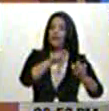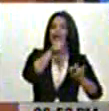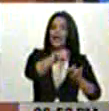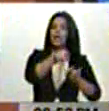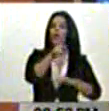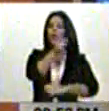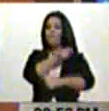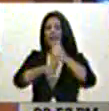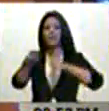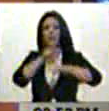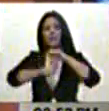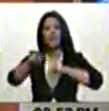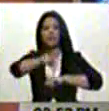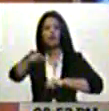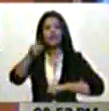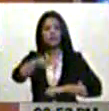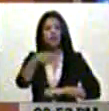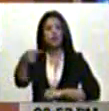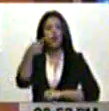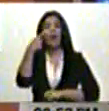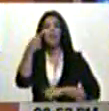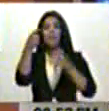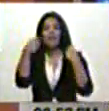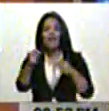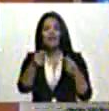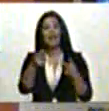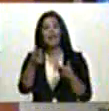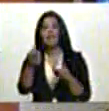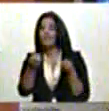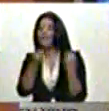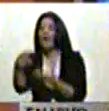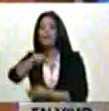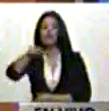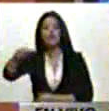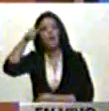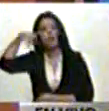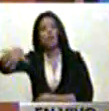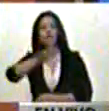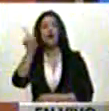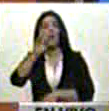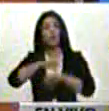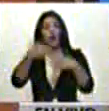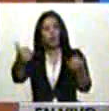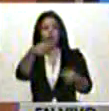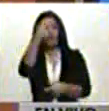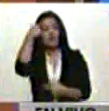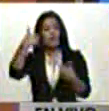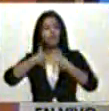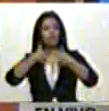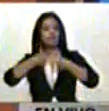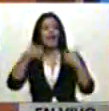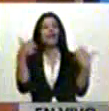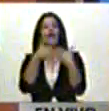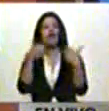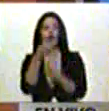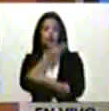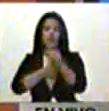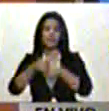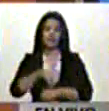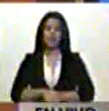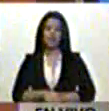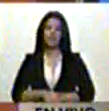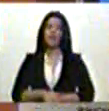a la población para combatir la guerra económica a la que nos han sometido. Estos sujetos no pueden ser